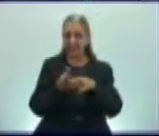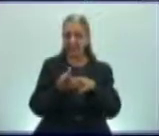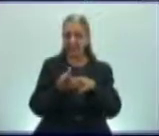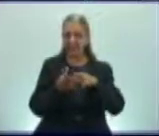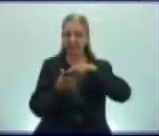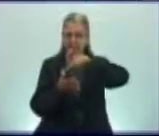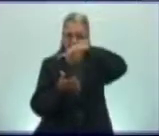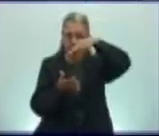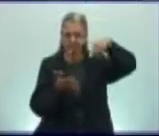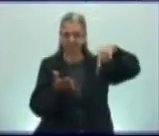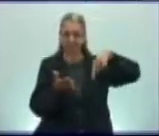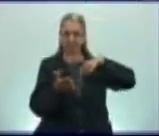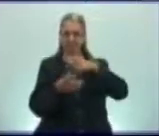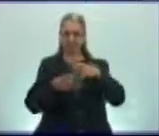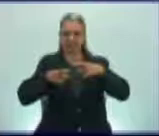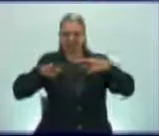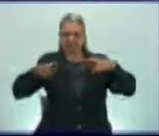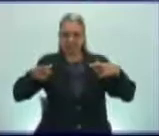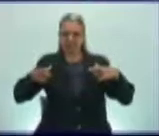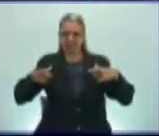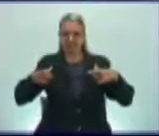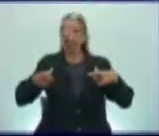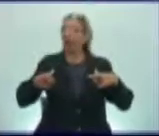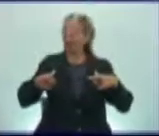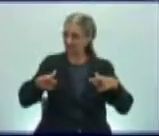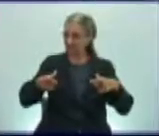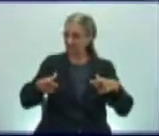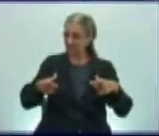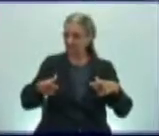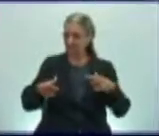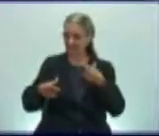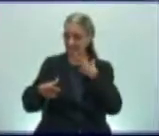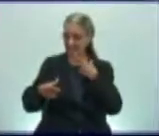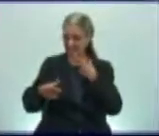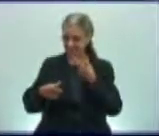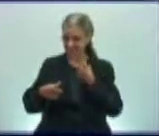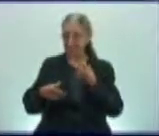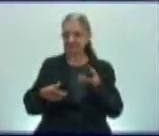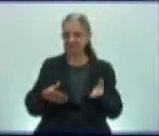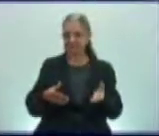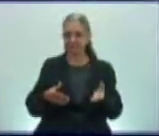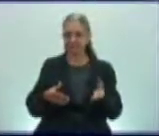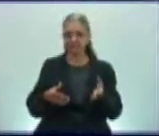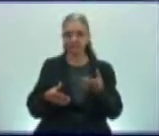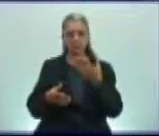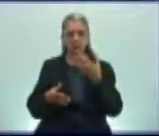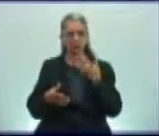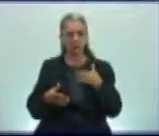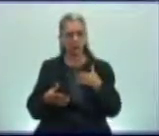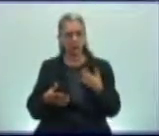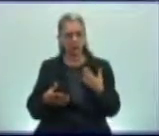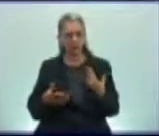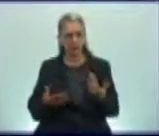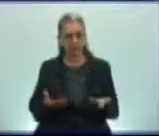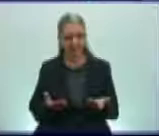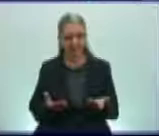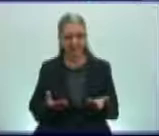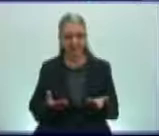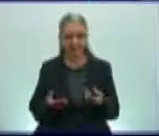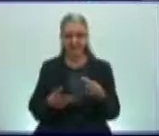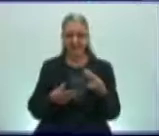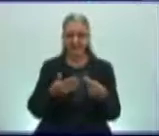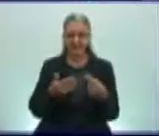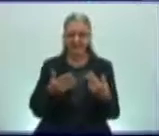determinar el valor del radio del borde superior despejando el valor de este radio.